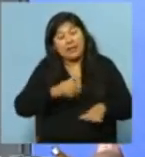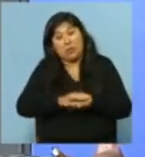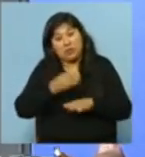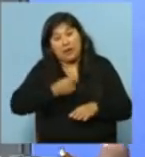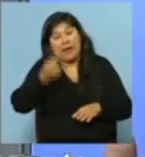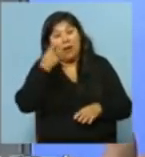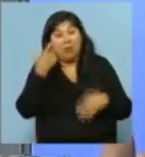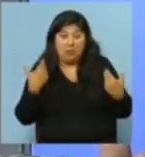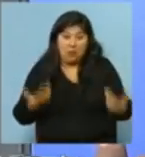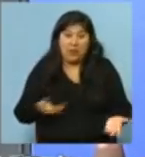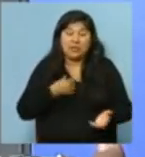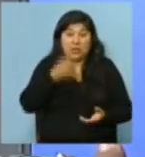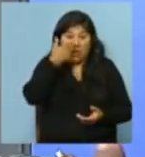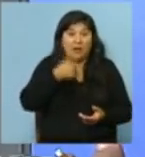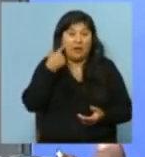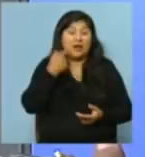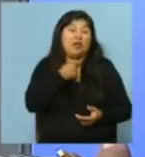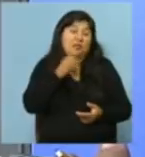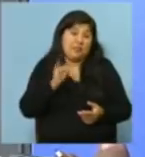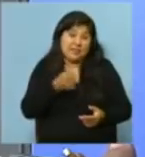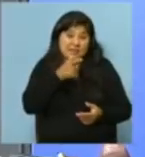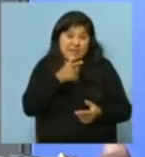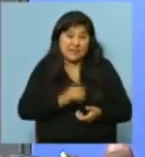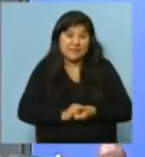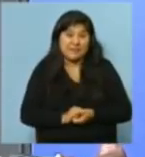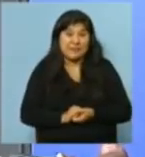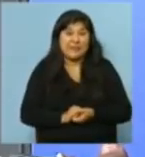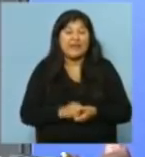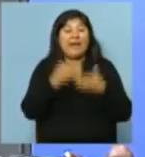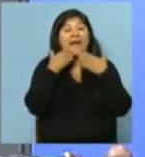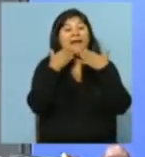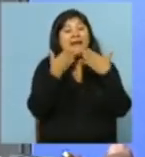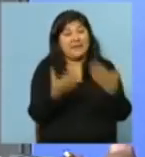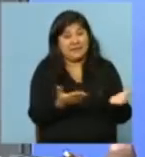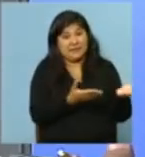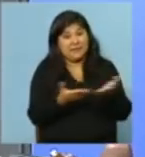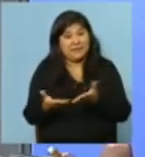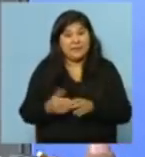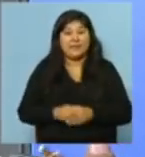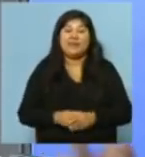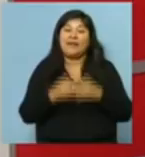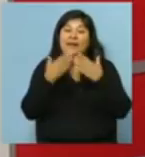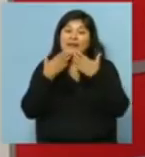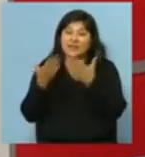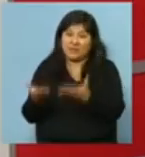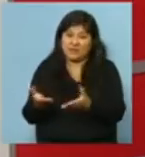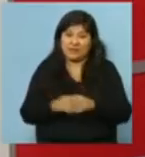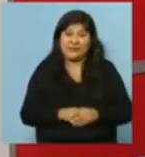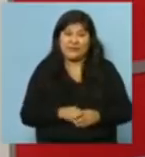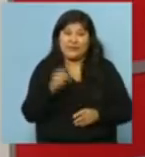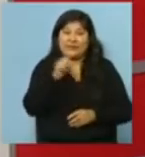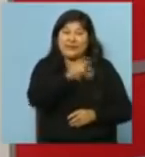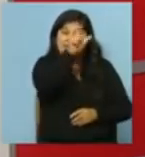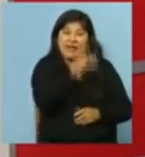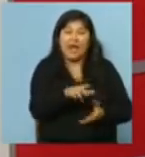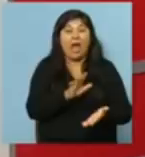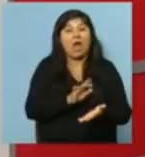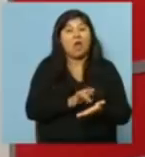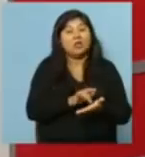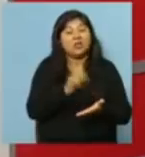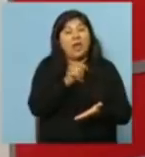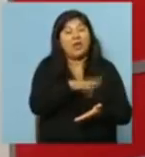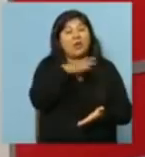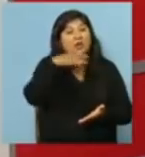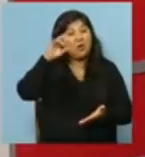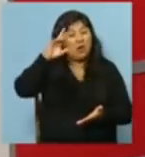que estoy en condiciones de poderlo hacer muy bien muchas gracias por estar No gracias a usted la palabra del contador Jorge